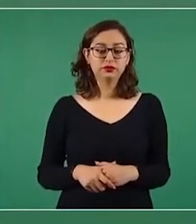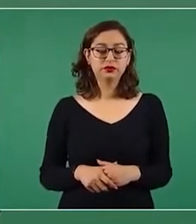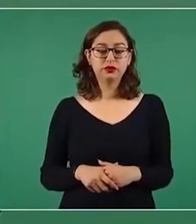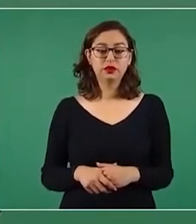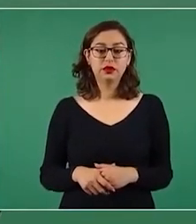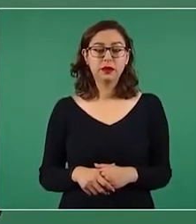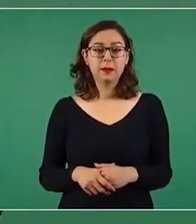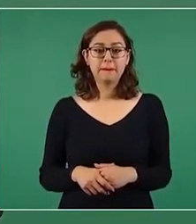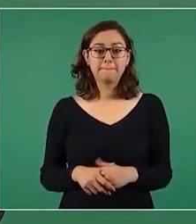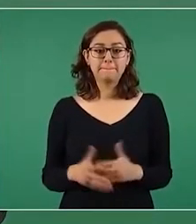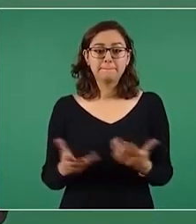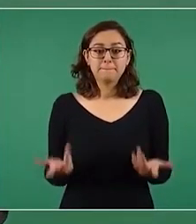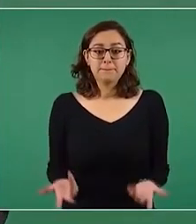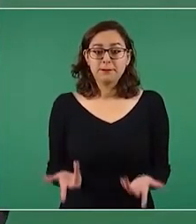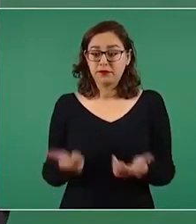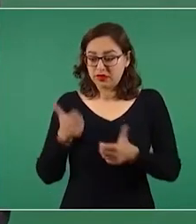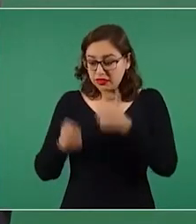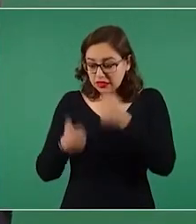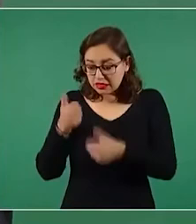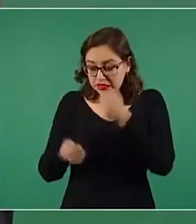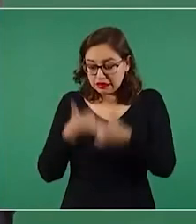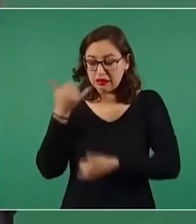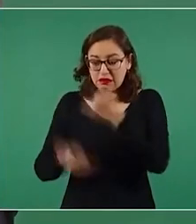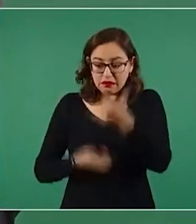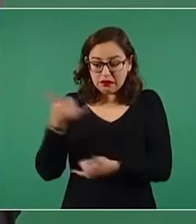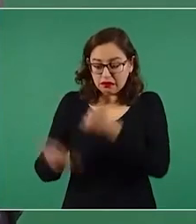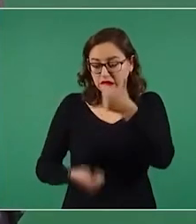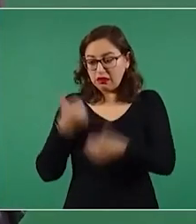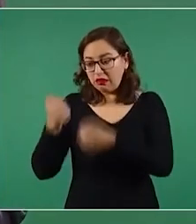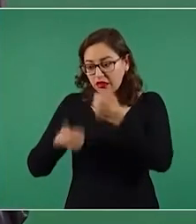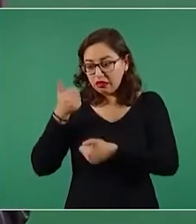solo al Nintendo,